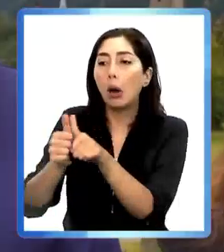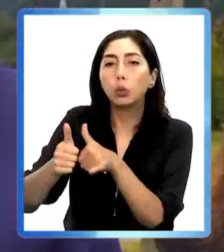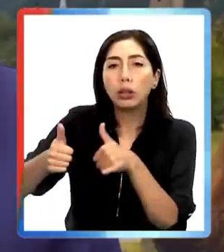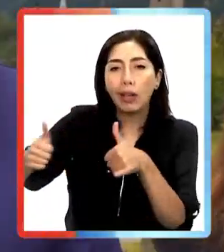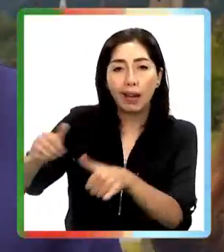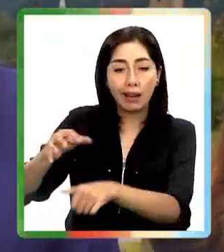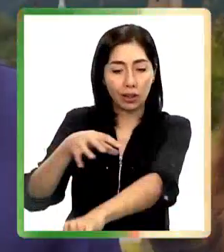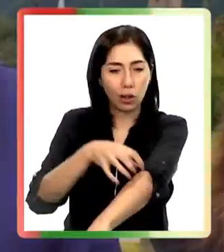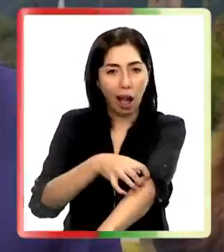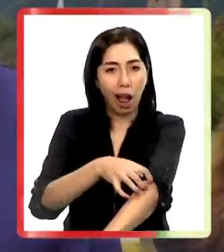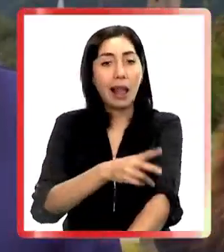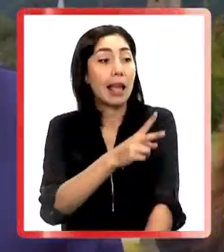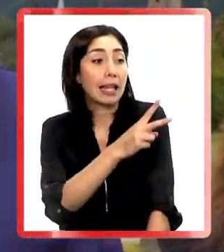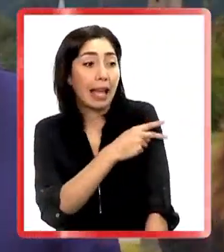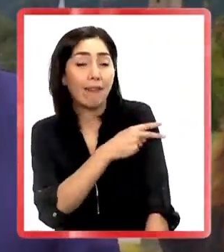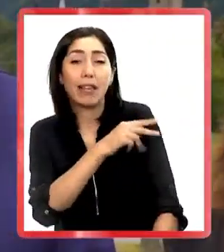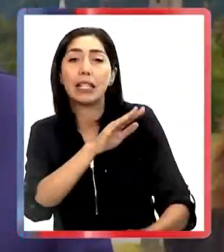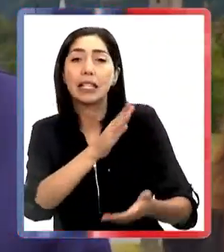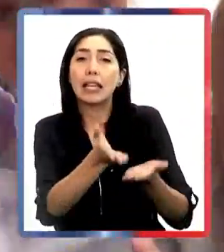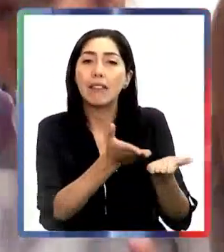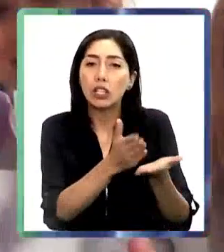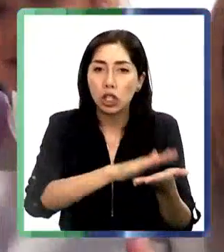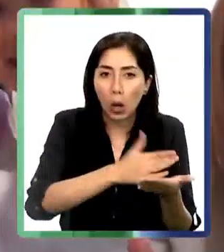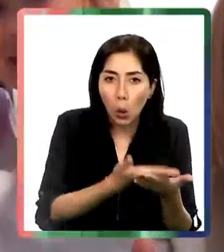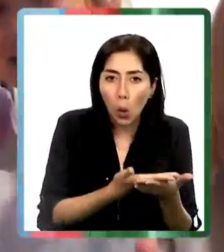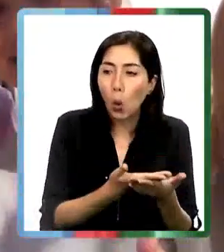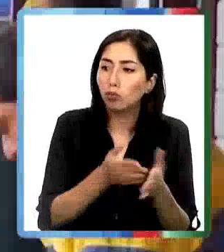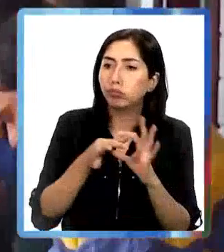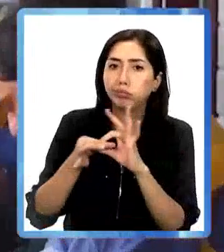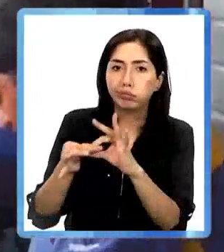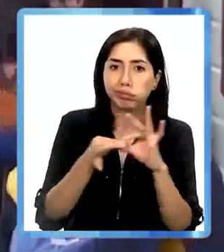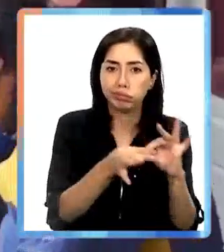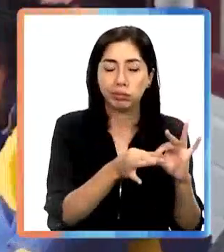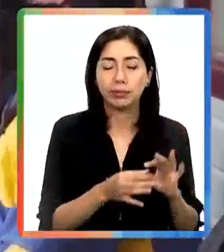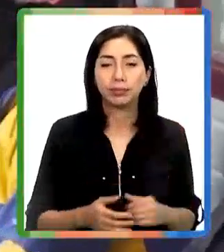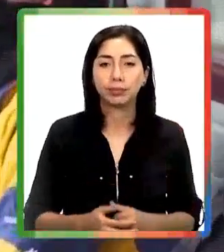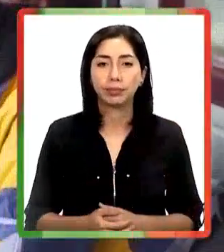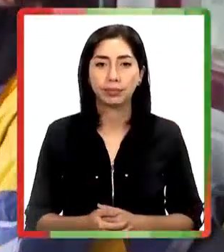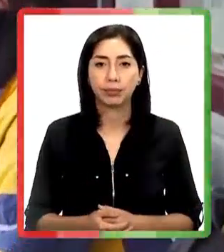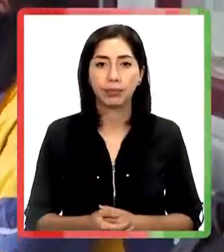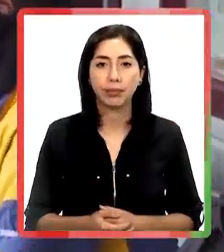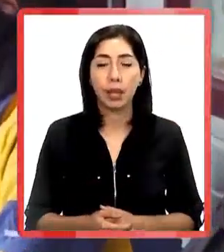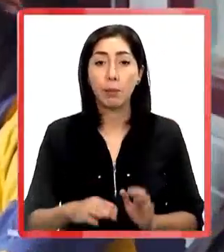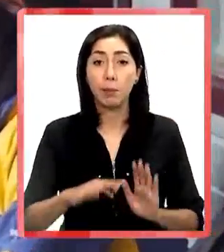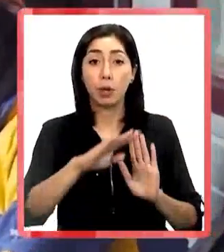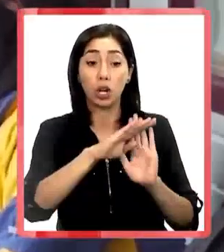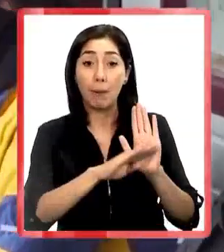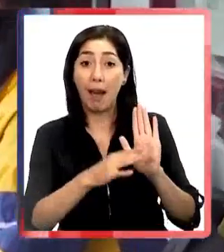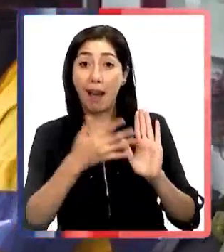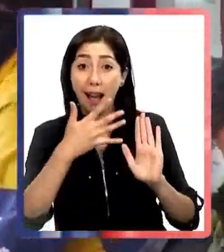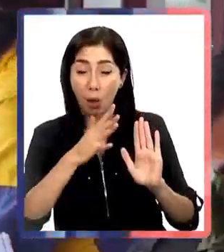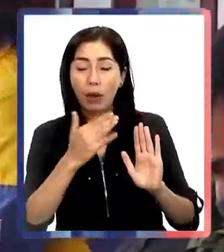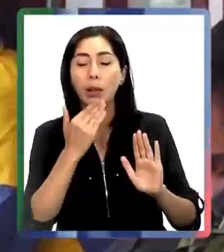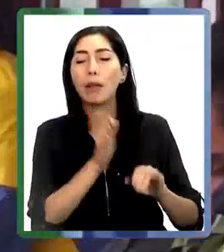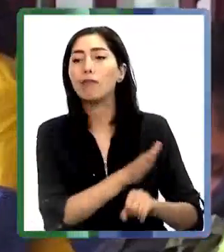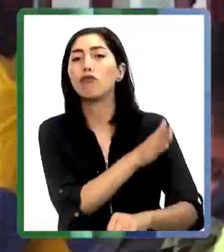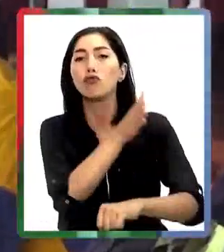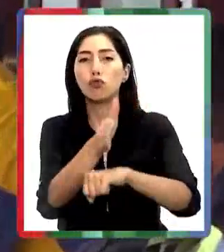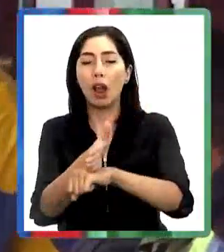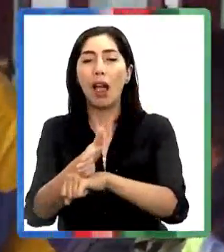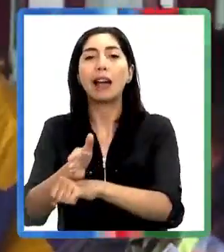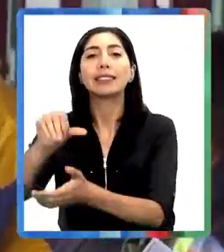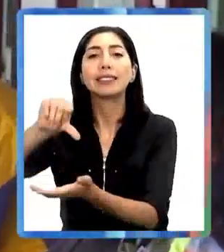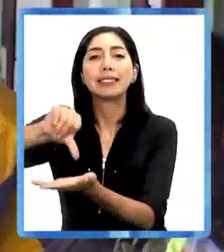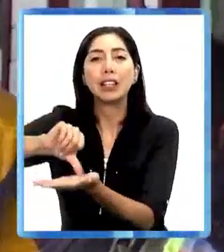regionales, jefaturas de servicios de salud respectivo también. El programa de aguas hizo una visita a los